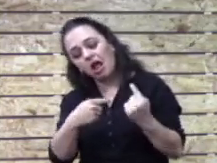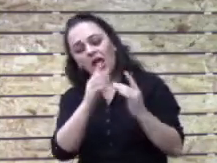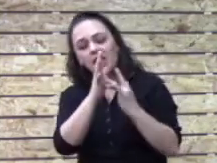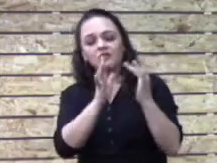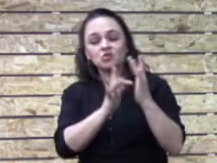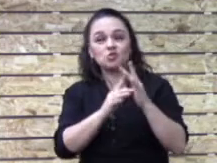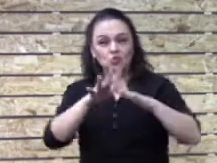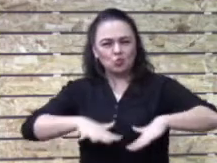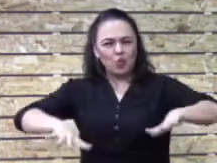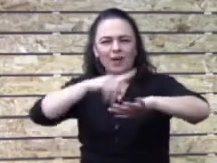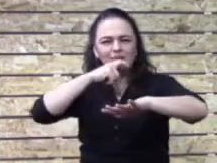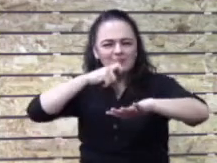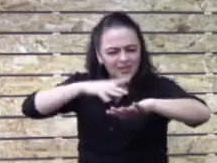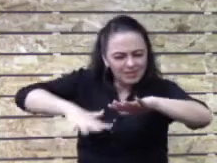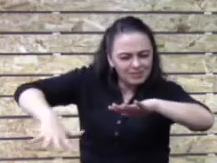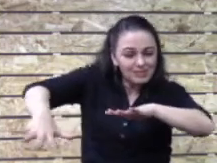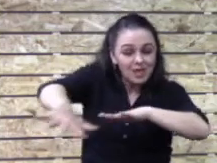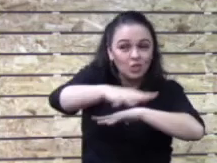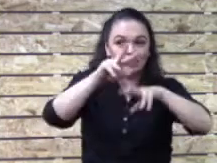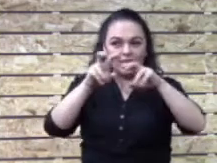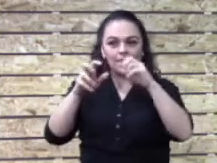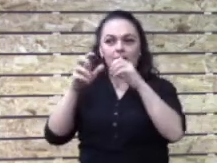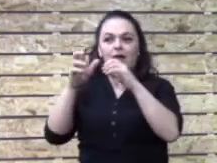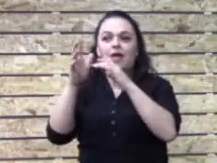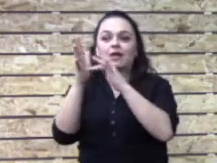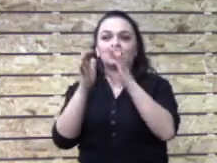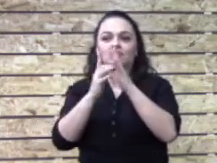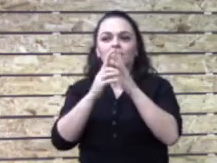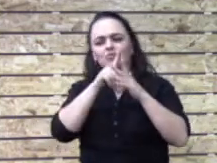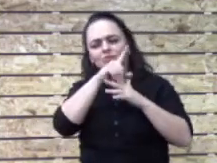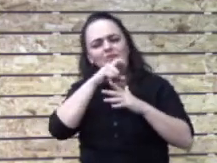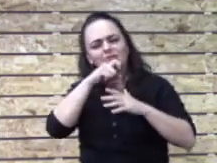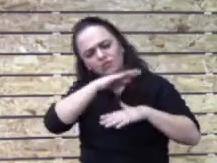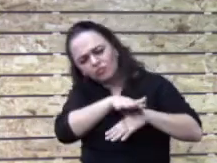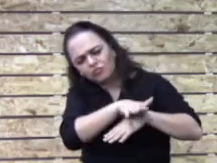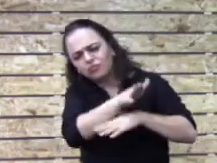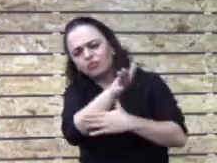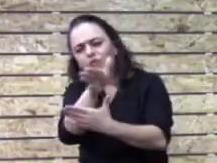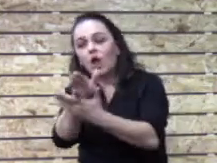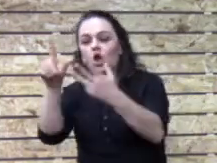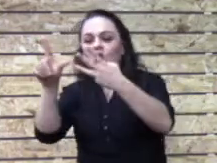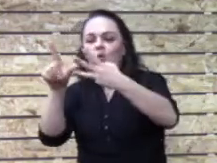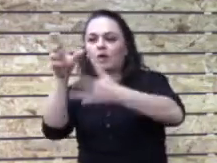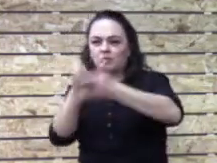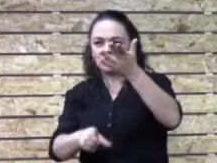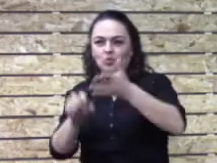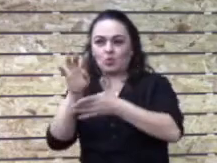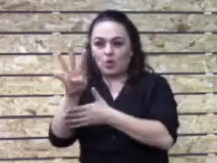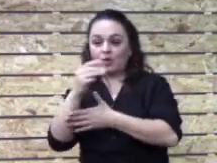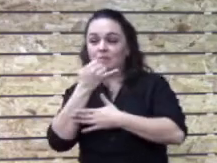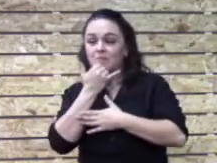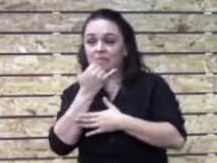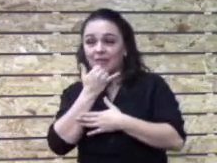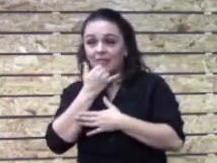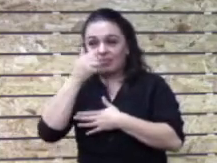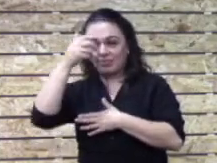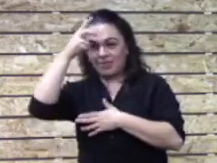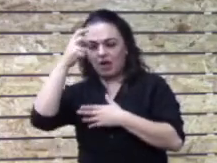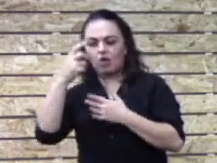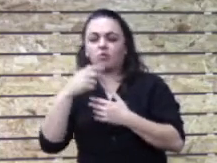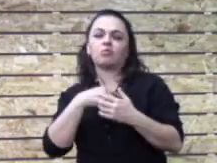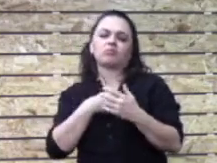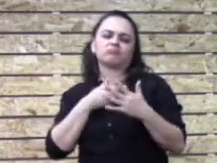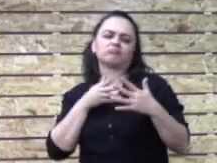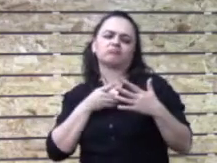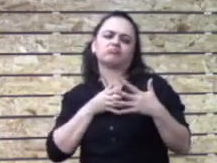la tentación descrita en Lucas capítulo 4, es un uso supersticioso. Sencillamente porque